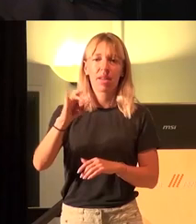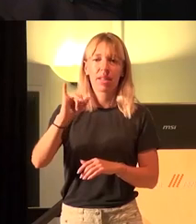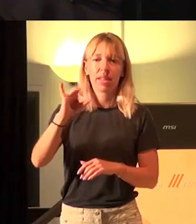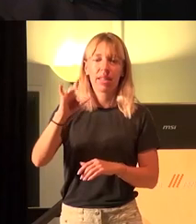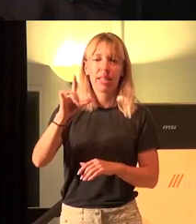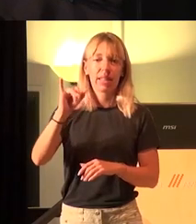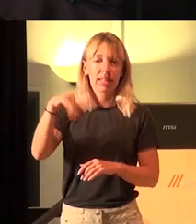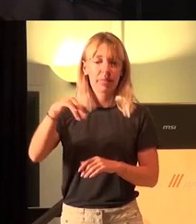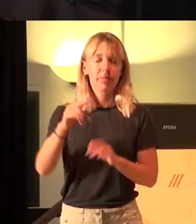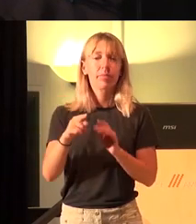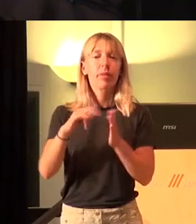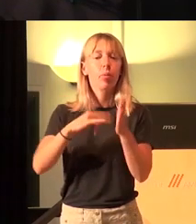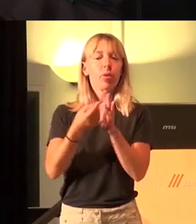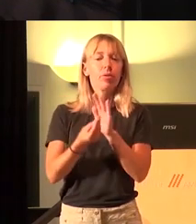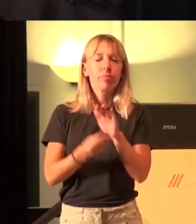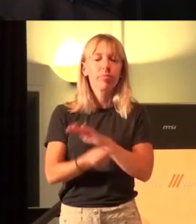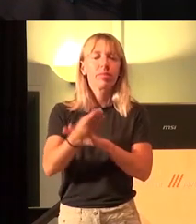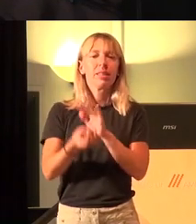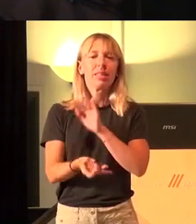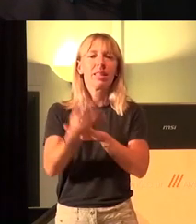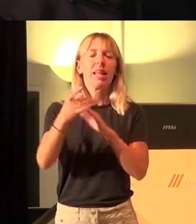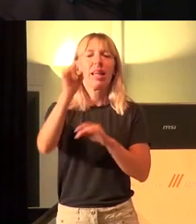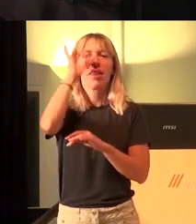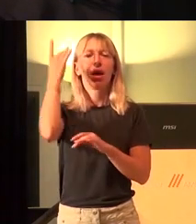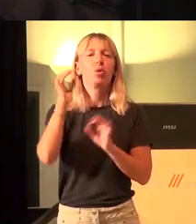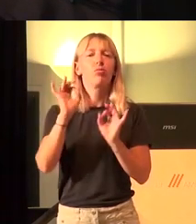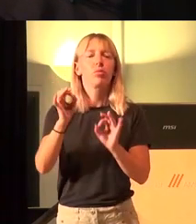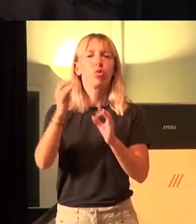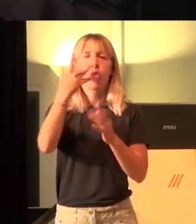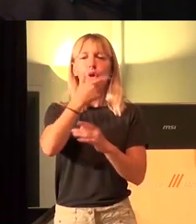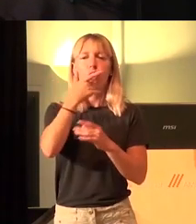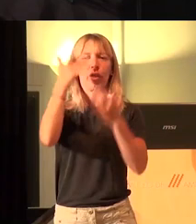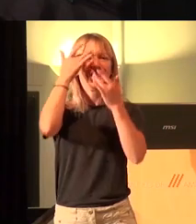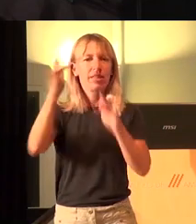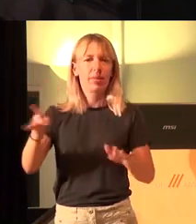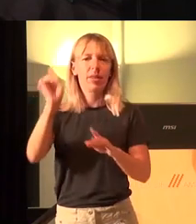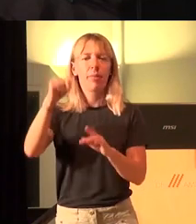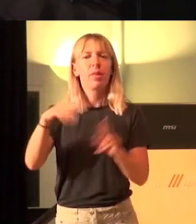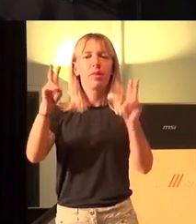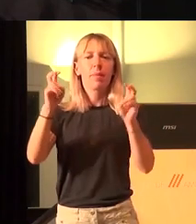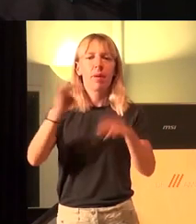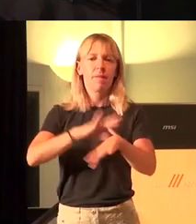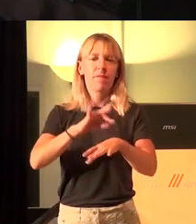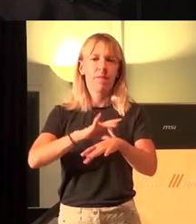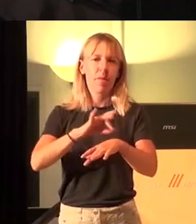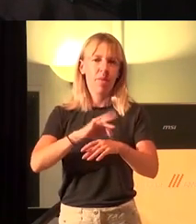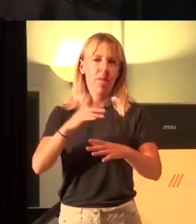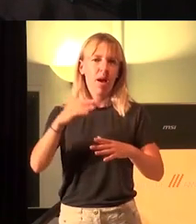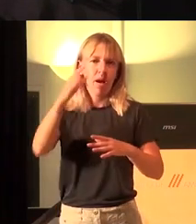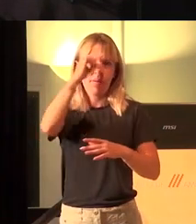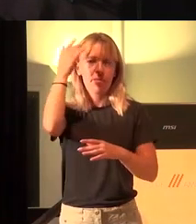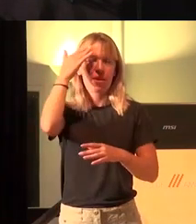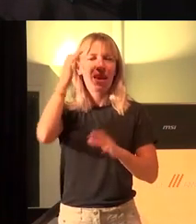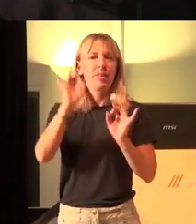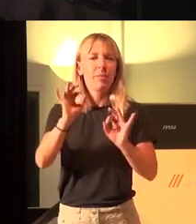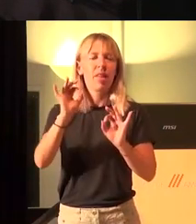este proyecto nace con la idea precisamente de dar a conocer, de informar y sensibilizar sobre las enfermedades mentales, en especial sobre